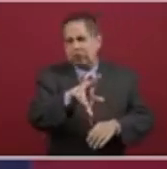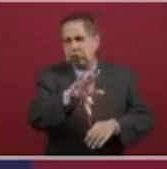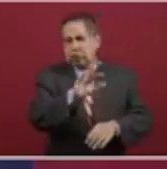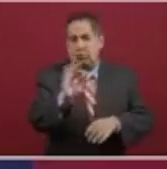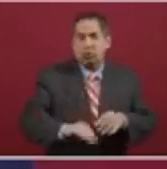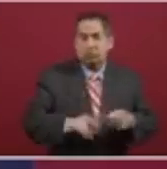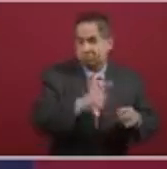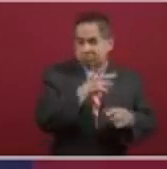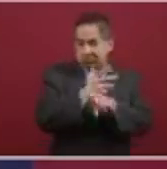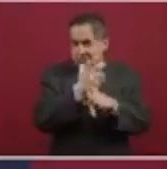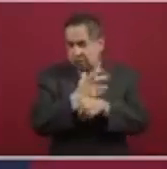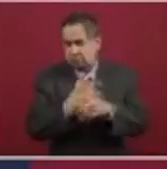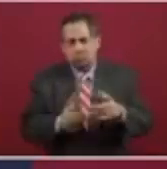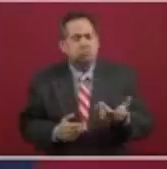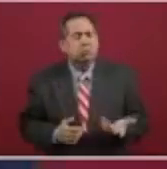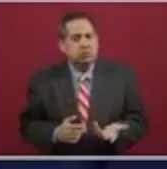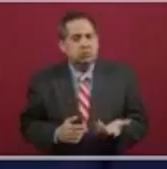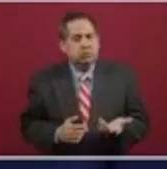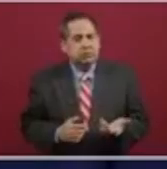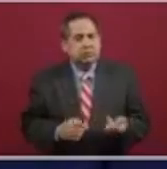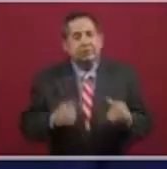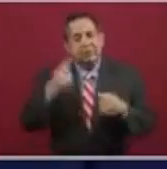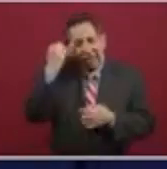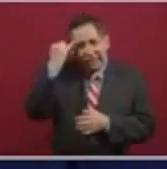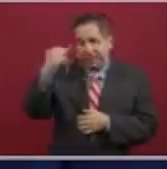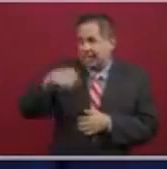95-98%. Imagínense cómo nos dejaron